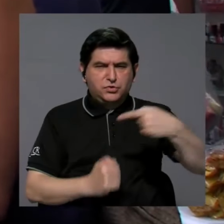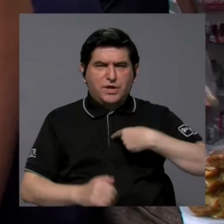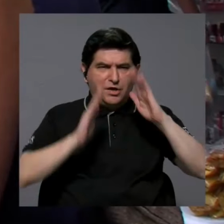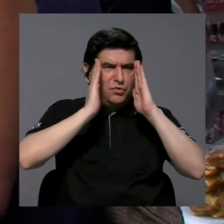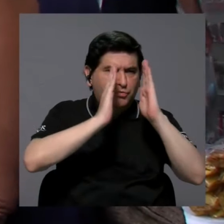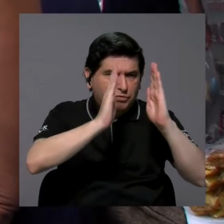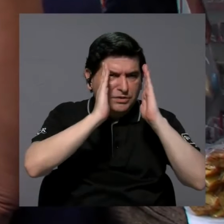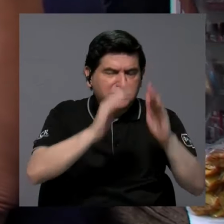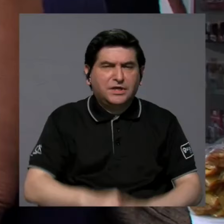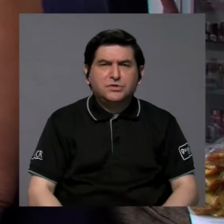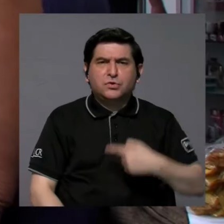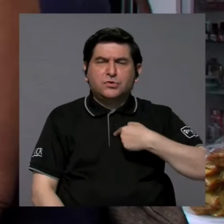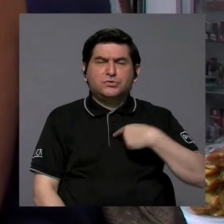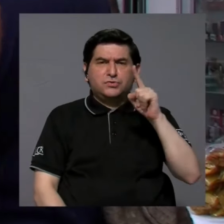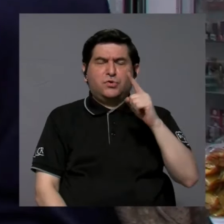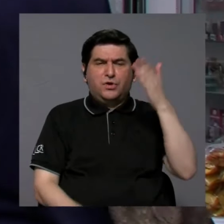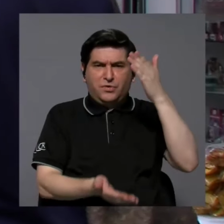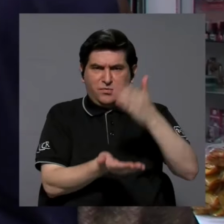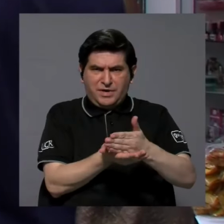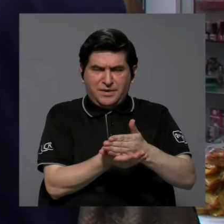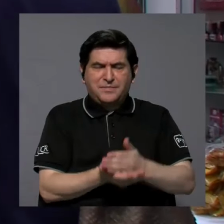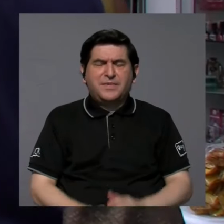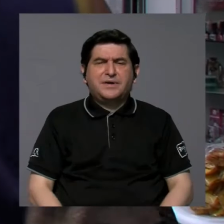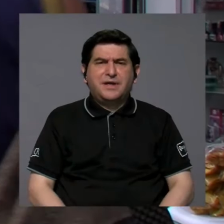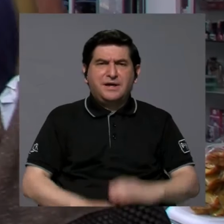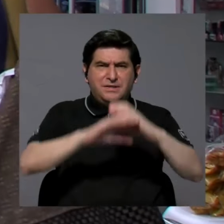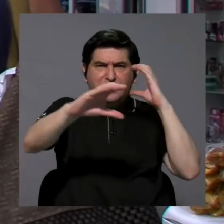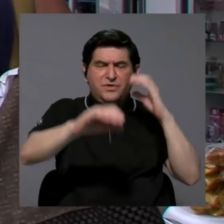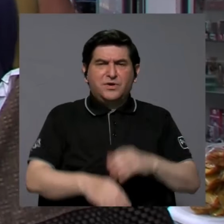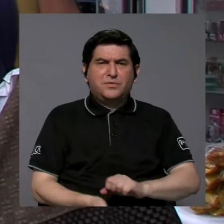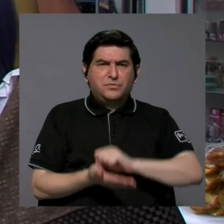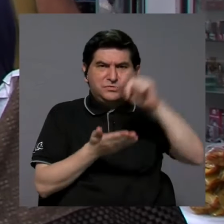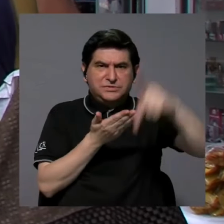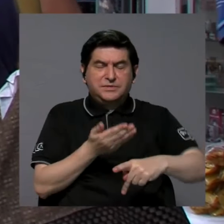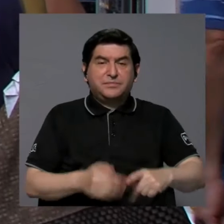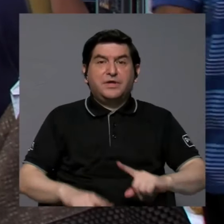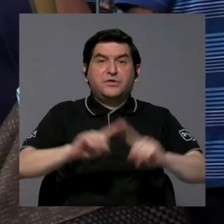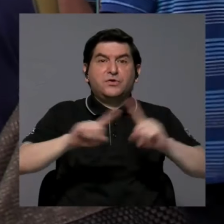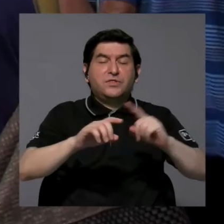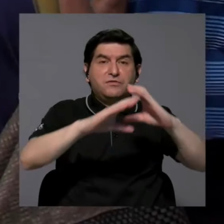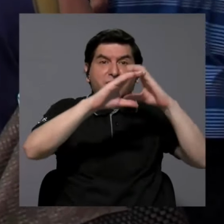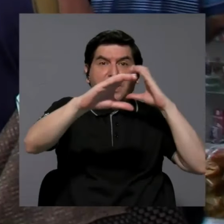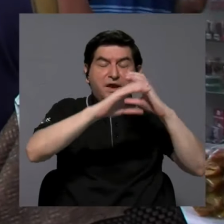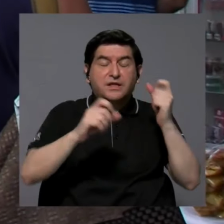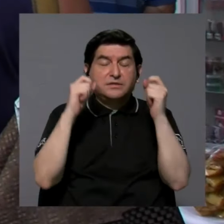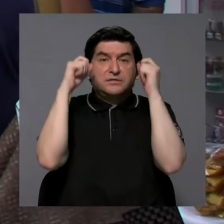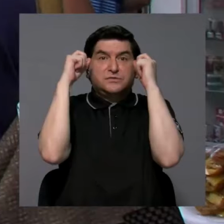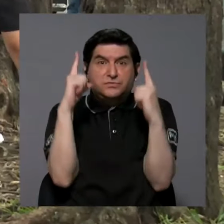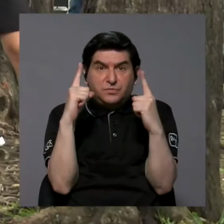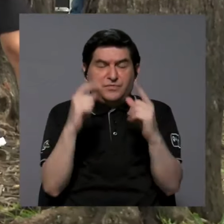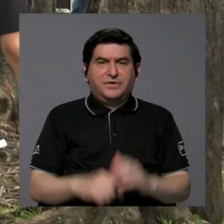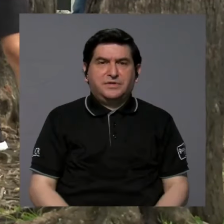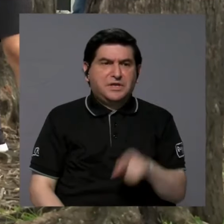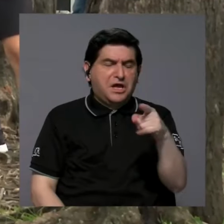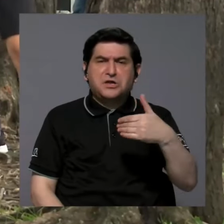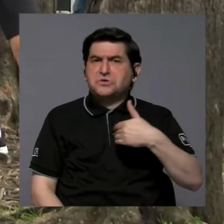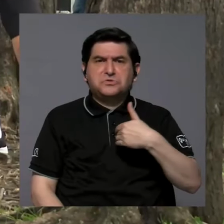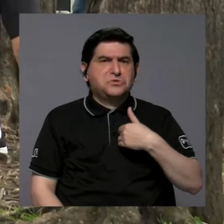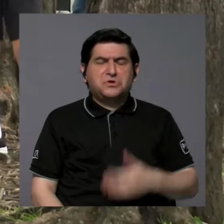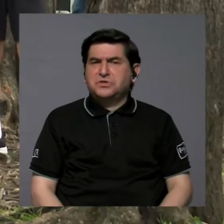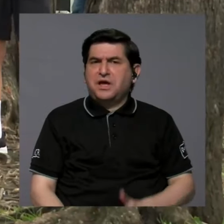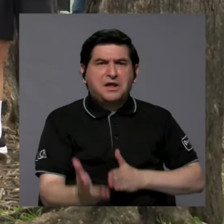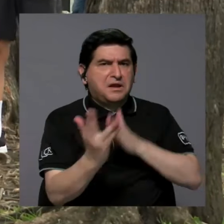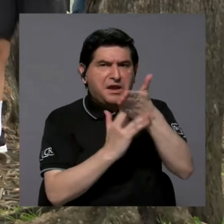atención, me paré en una de las paradas aquí cerca en San Pedro, y hay buses, Laura, esto es impresionante, hay buses que no tienen